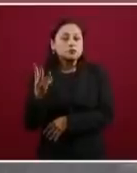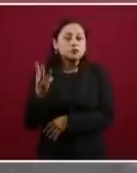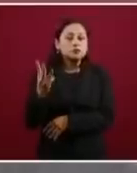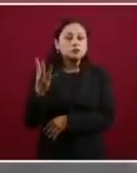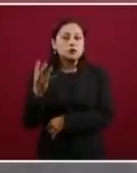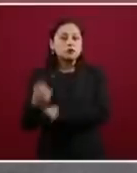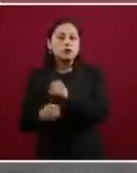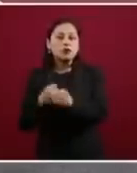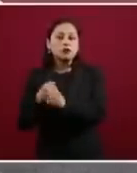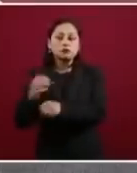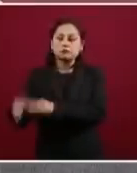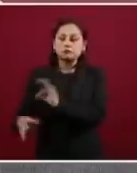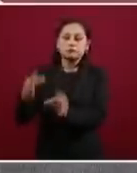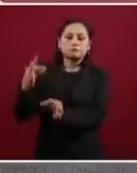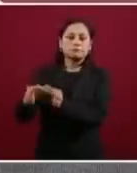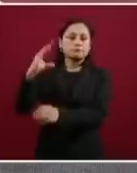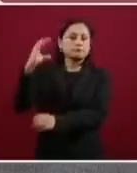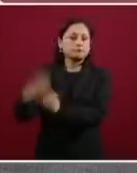años.